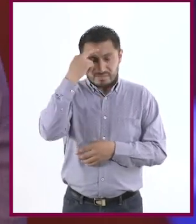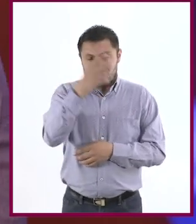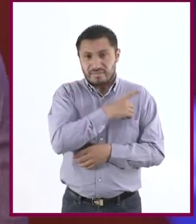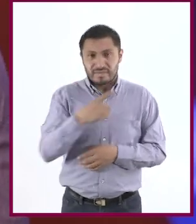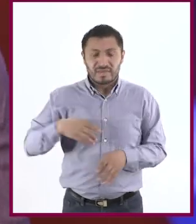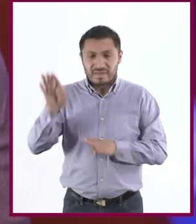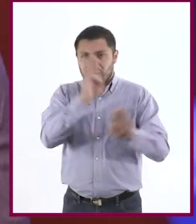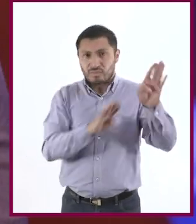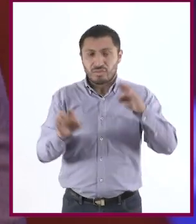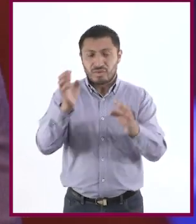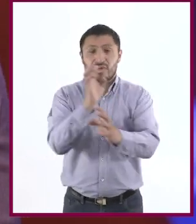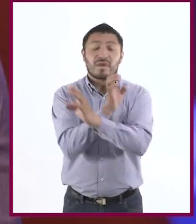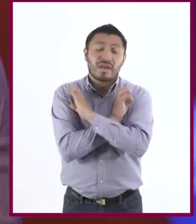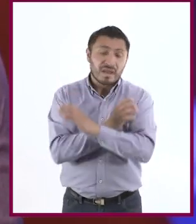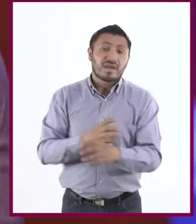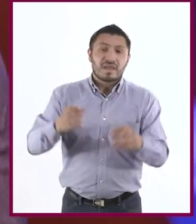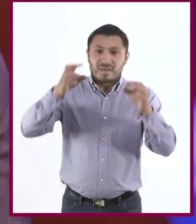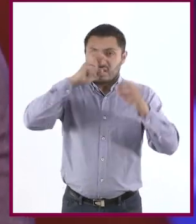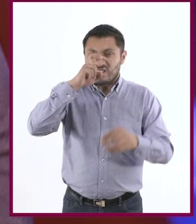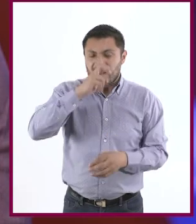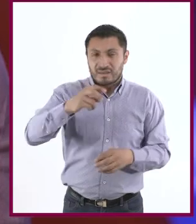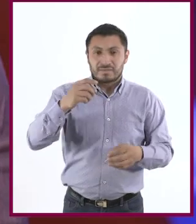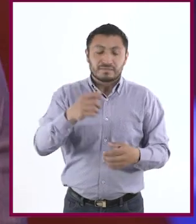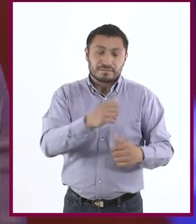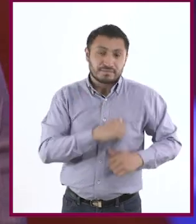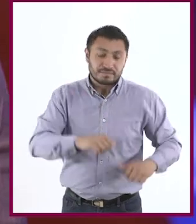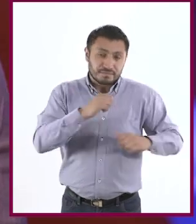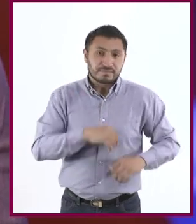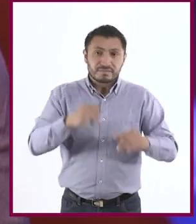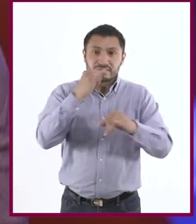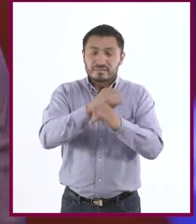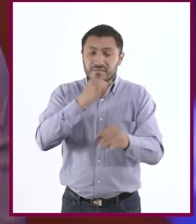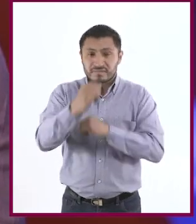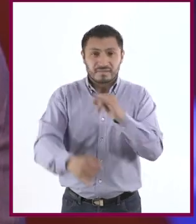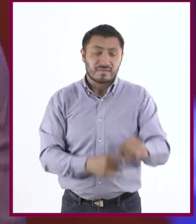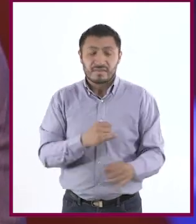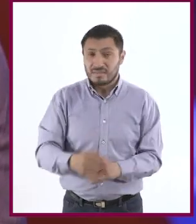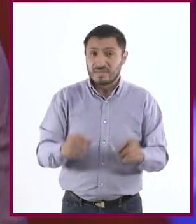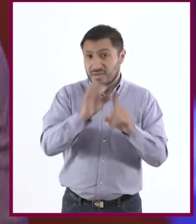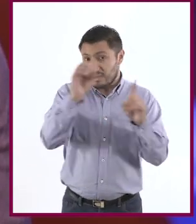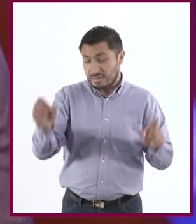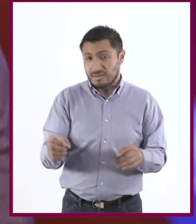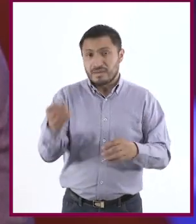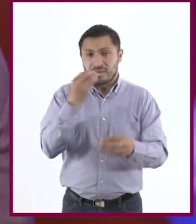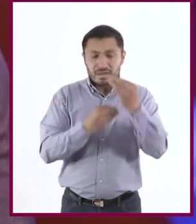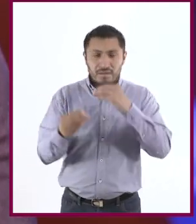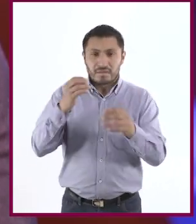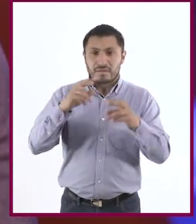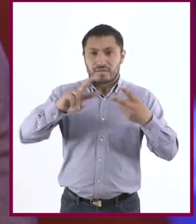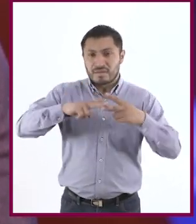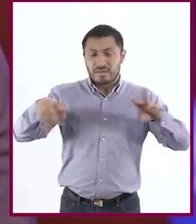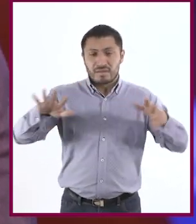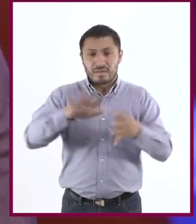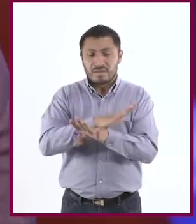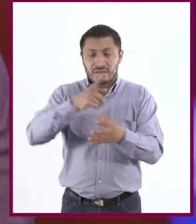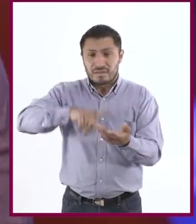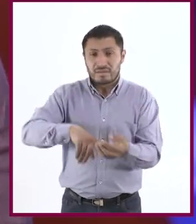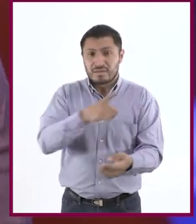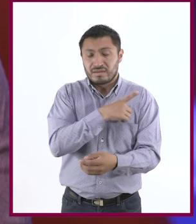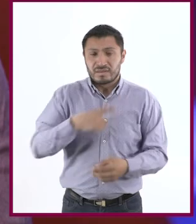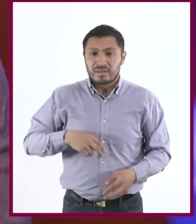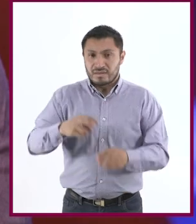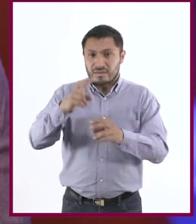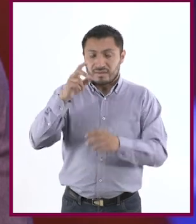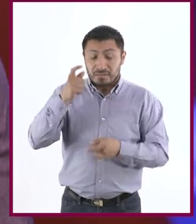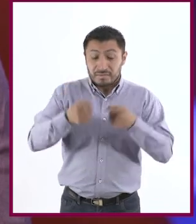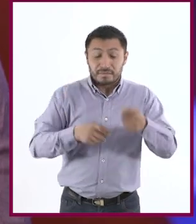bioética muy rigurosa por parte de autoridades locales y organismos internacionales. Los alimentos transgénicos deben seguir un estricto control por parte de